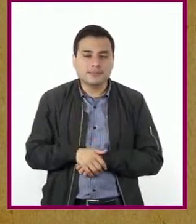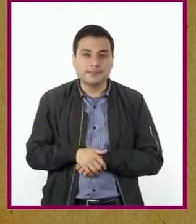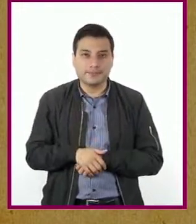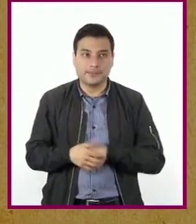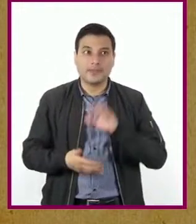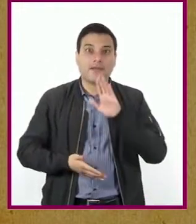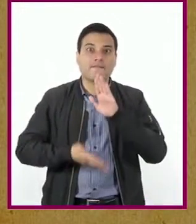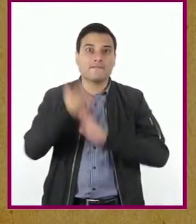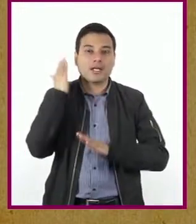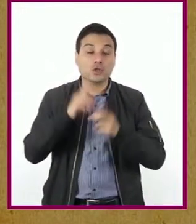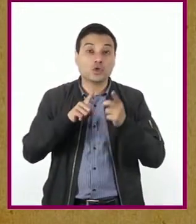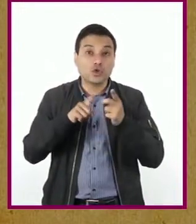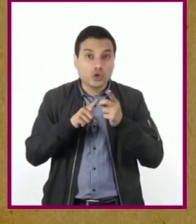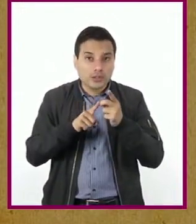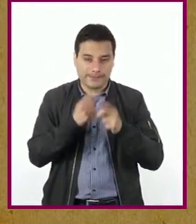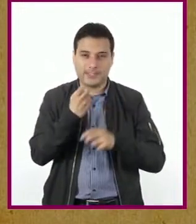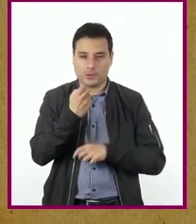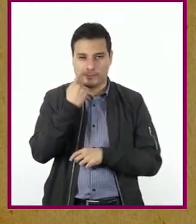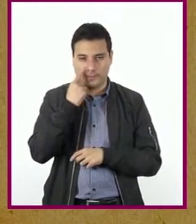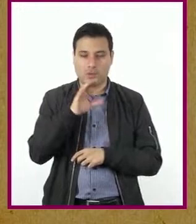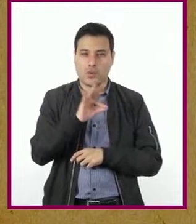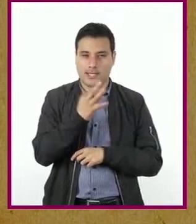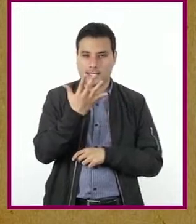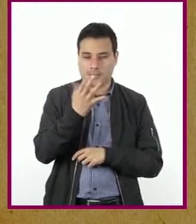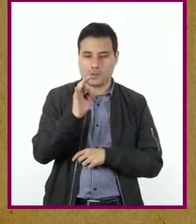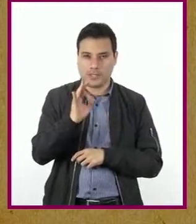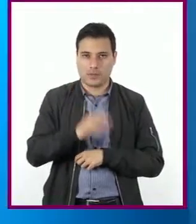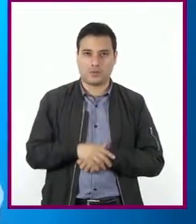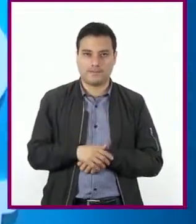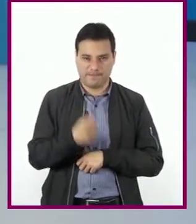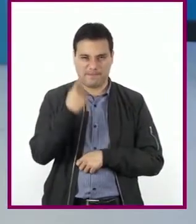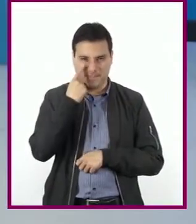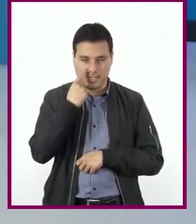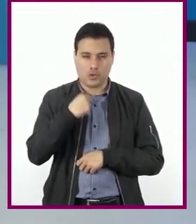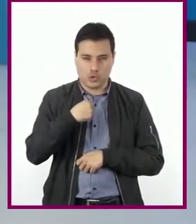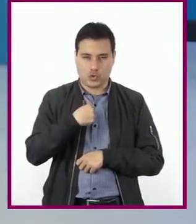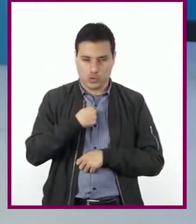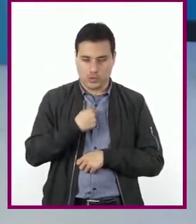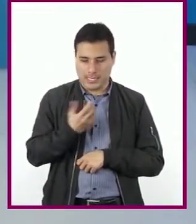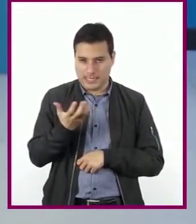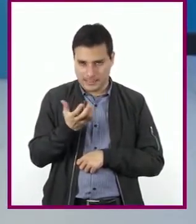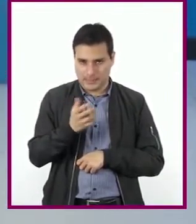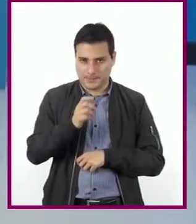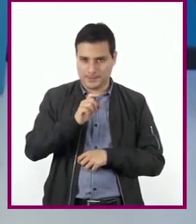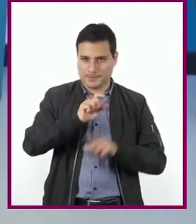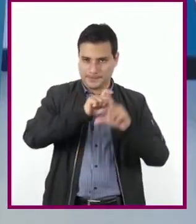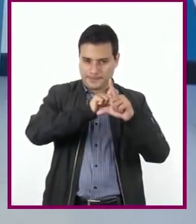dirige la fuerza. Por ejemplo, 45 grados. Vamos a trazar.